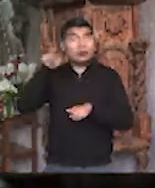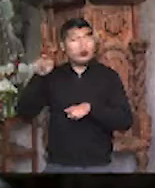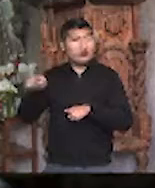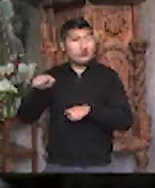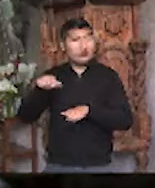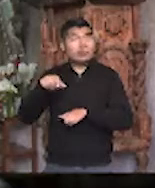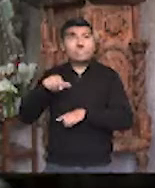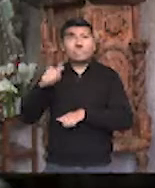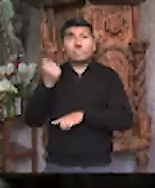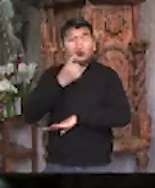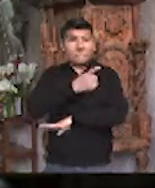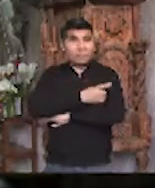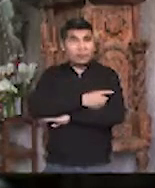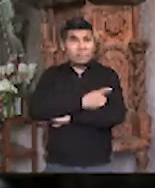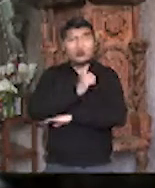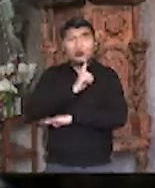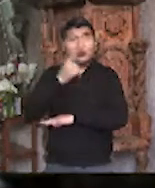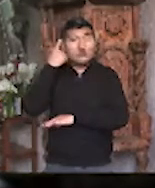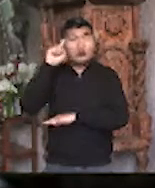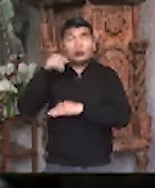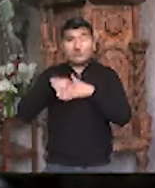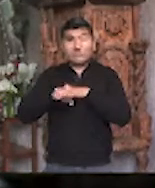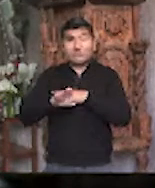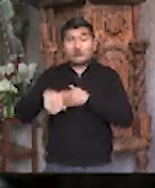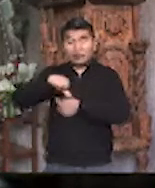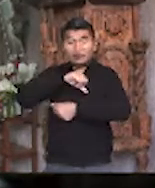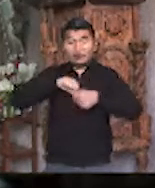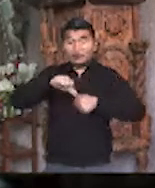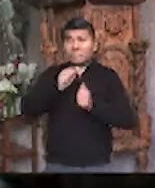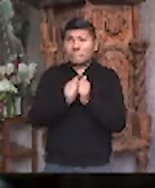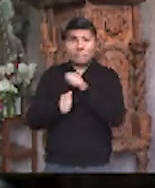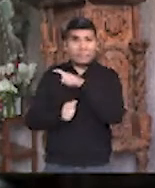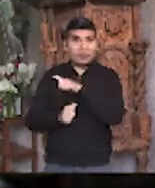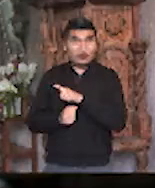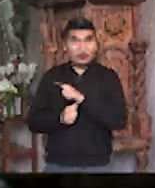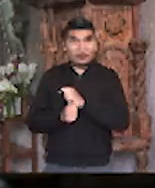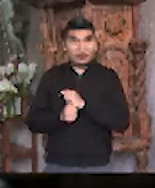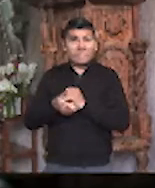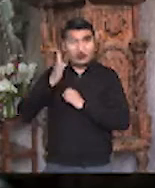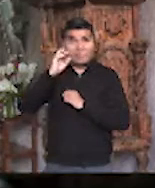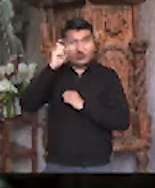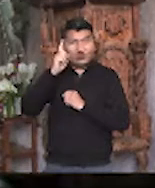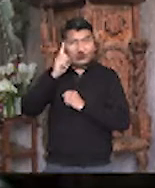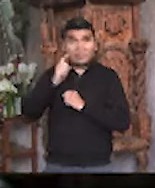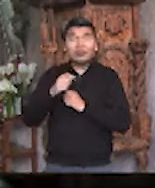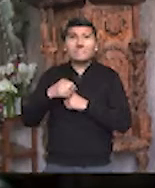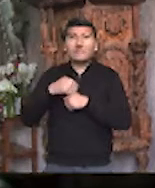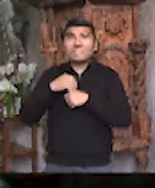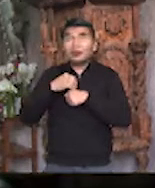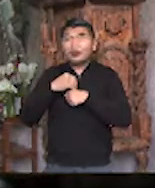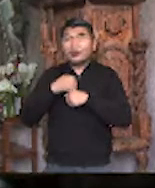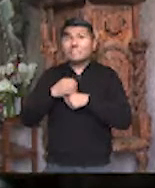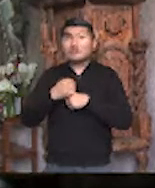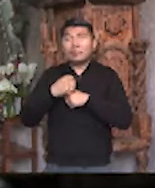al día siguiente es para entrar en comunión con él van en barcas al